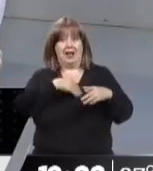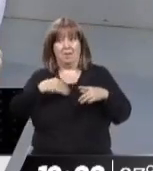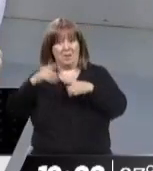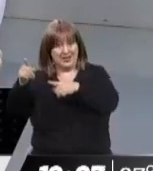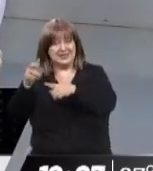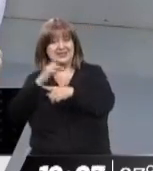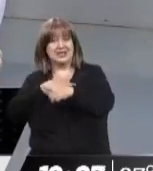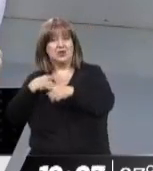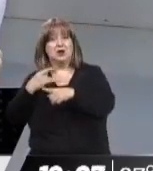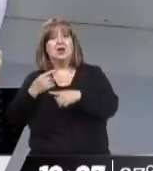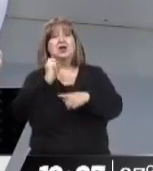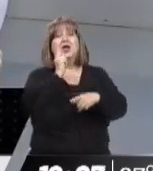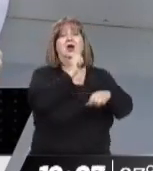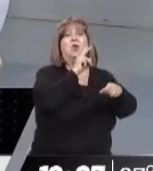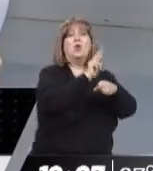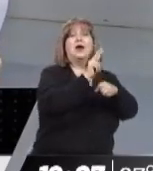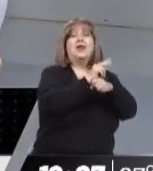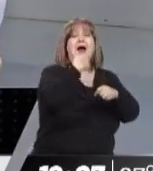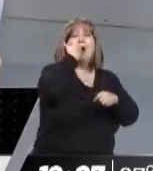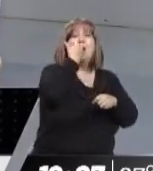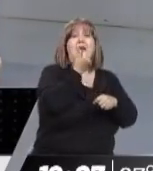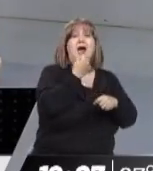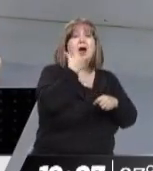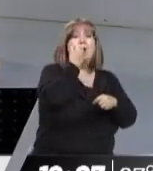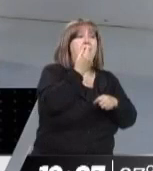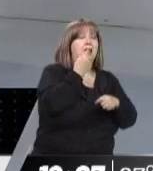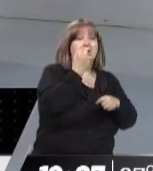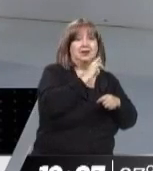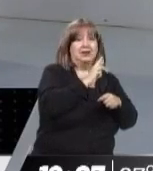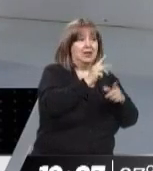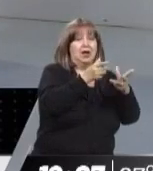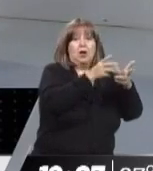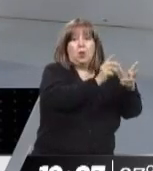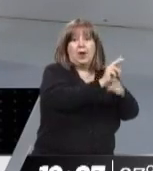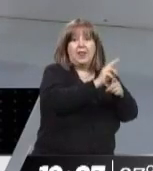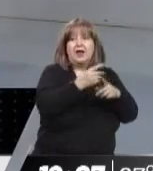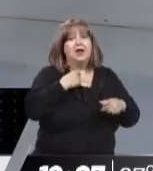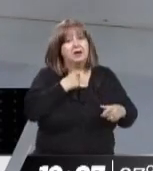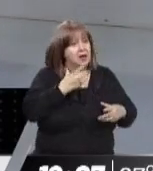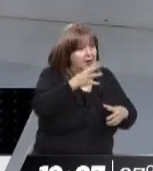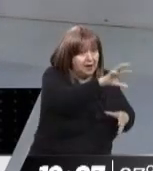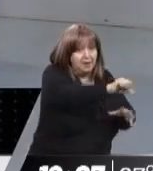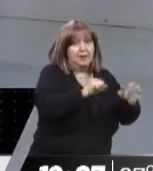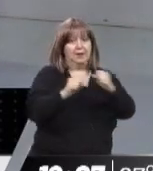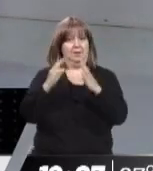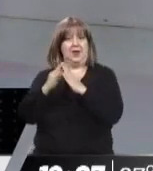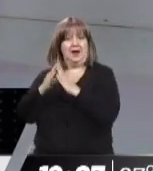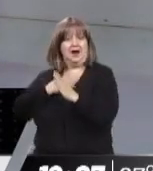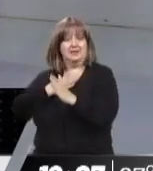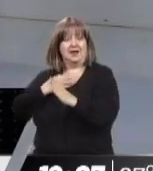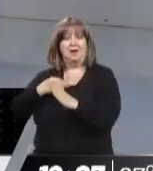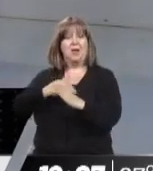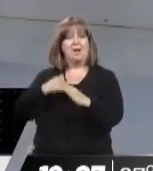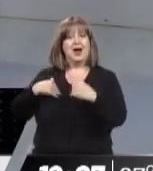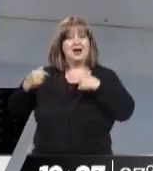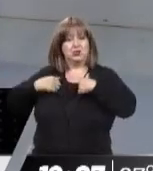cuidado. Lo tienen los abuelos de los menores. Y lo que ella lo que quiere es restablecer otra vez el vínculo o mantener